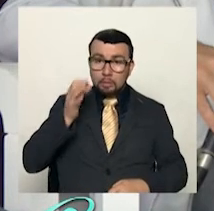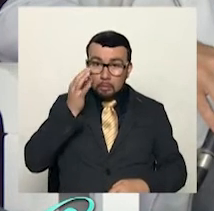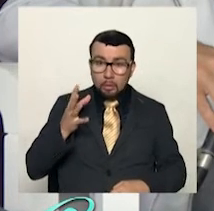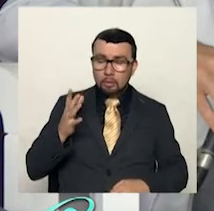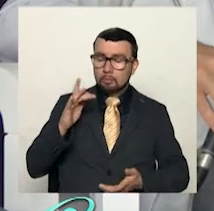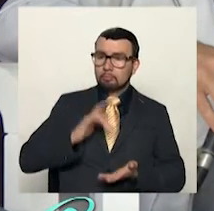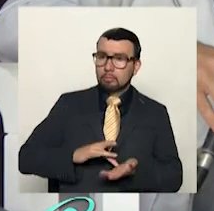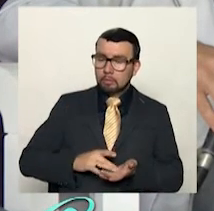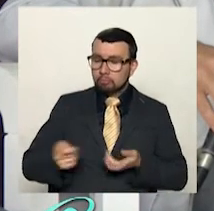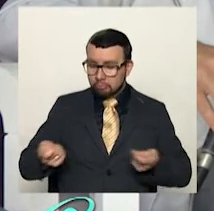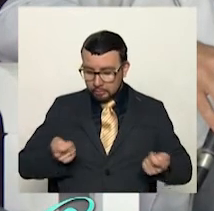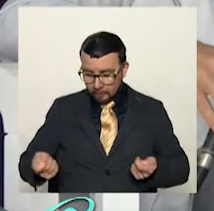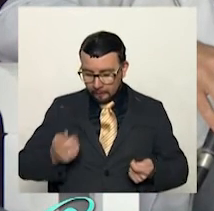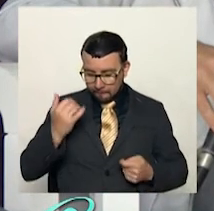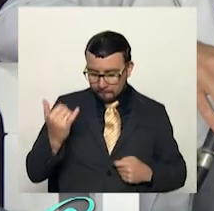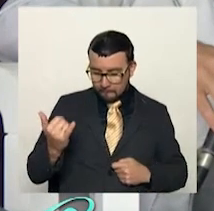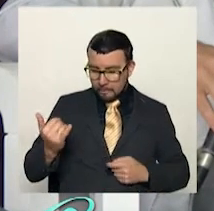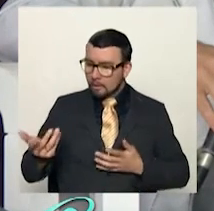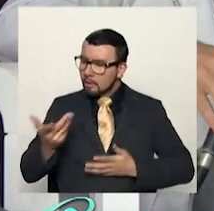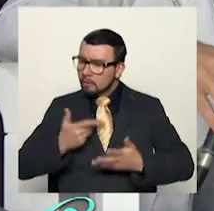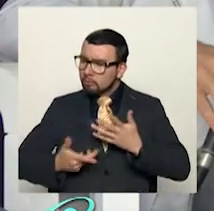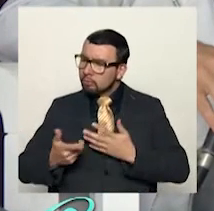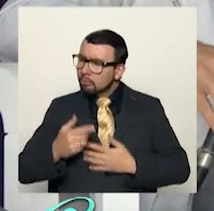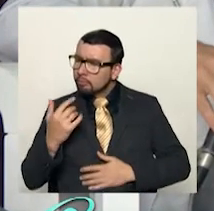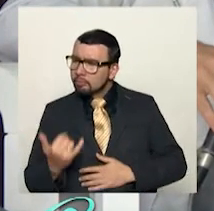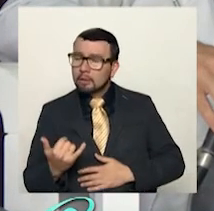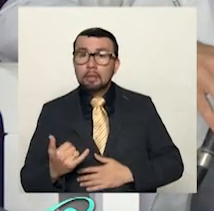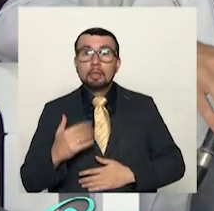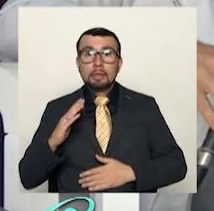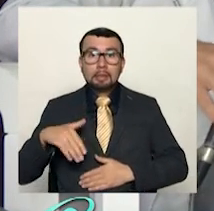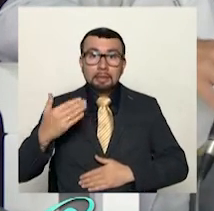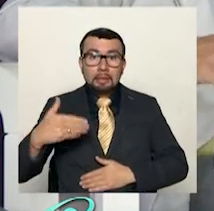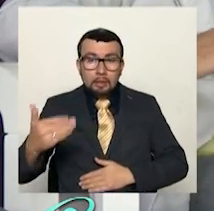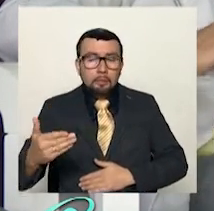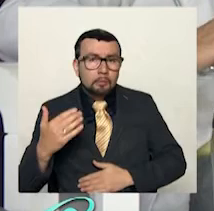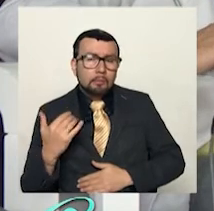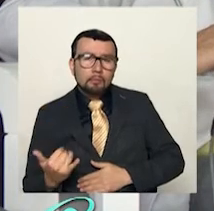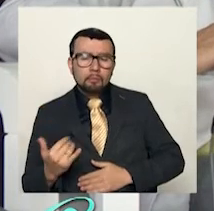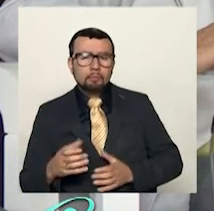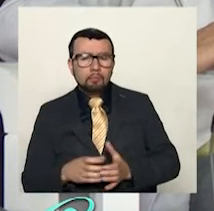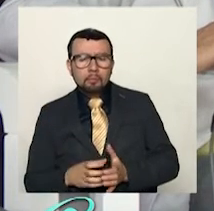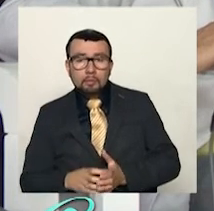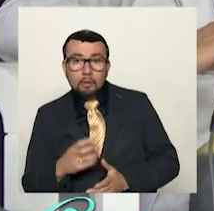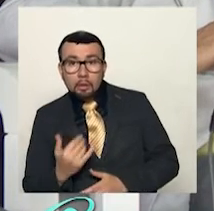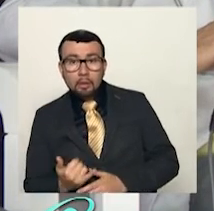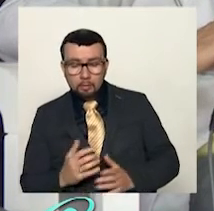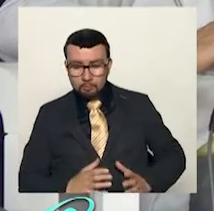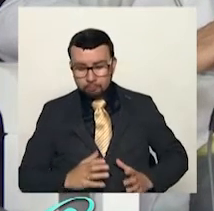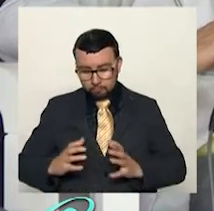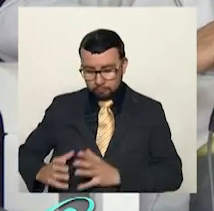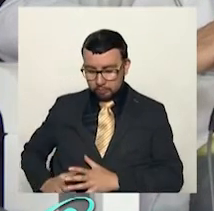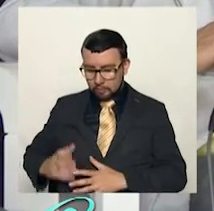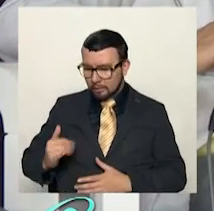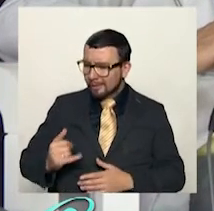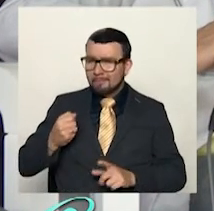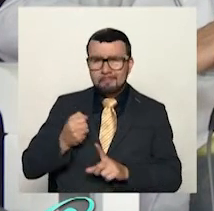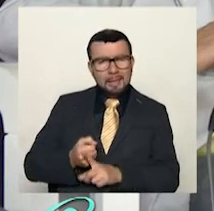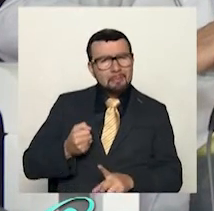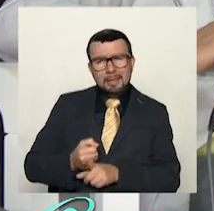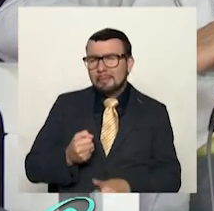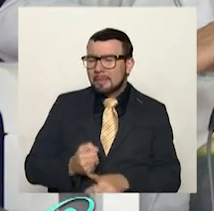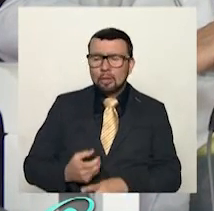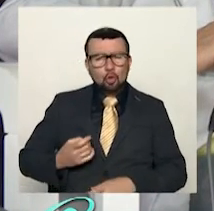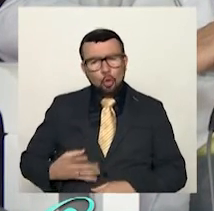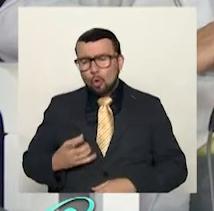en la parte gástrica o epigástrica, luego se va hacia la zona de la fosa ilíaca derecha y ese dolor se vuelve persistente, mucho